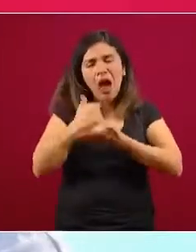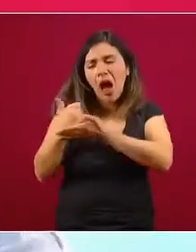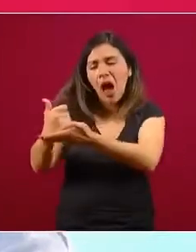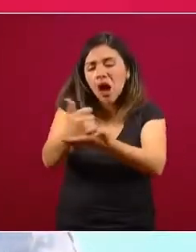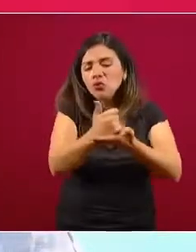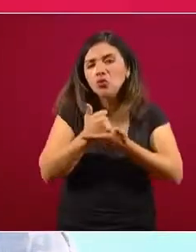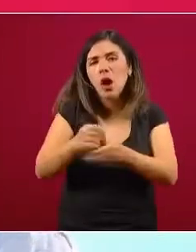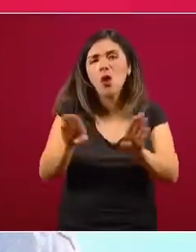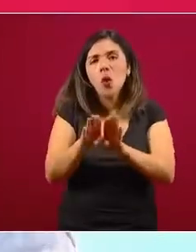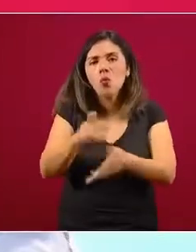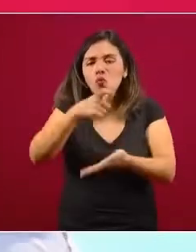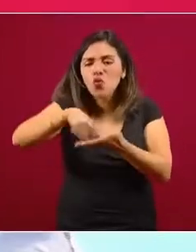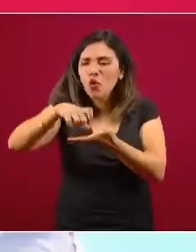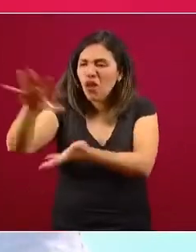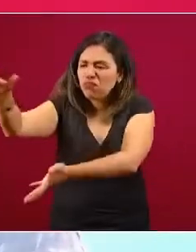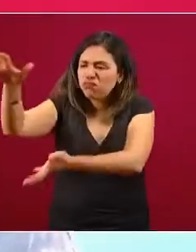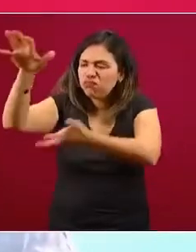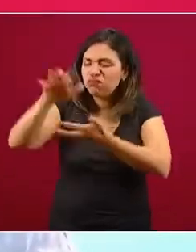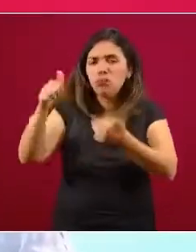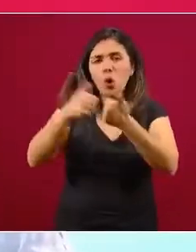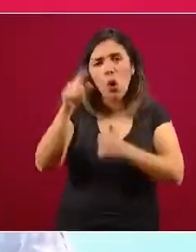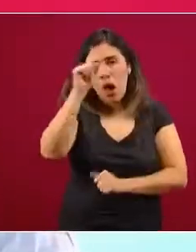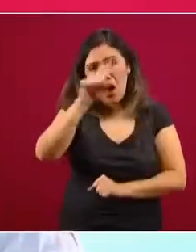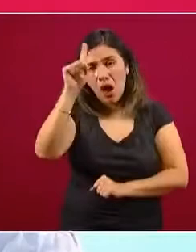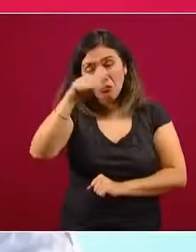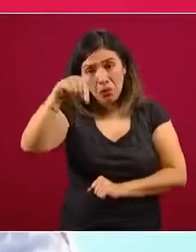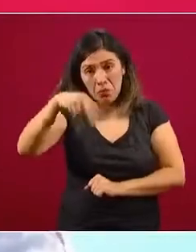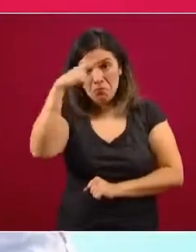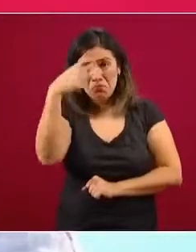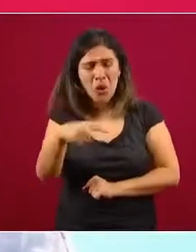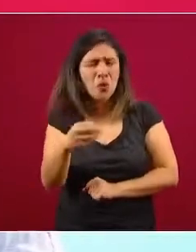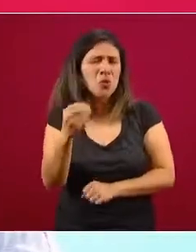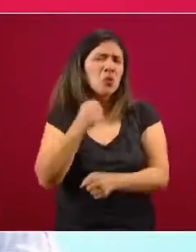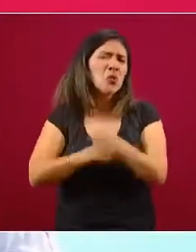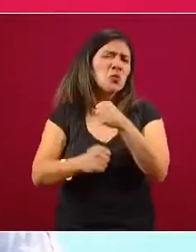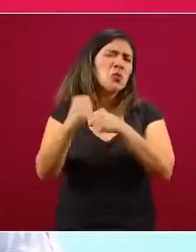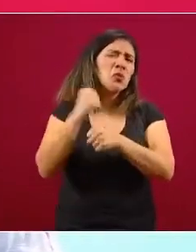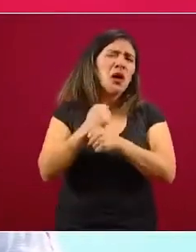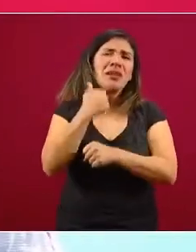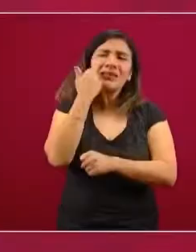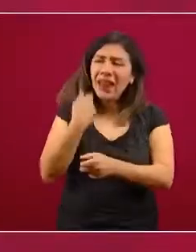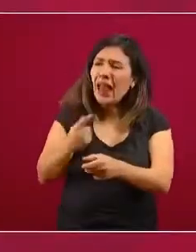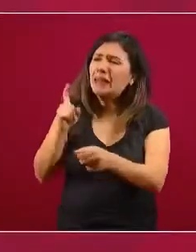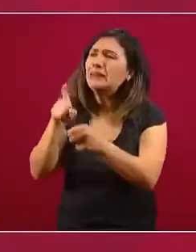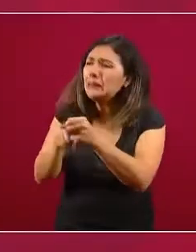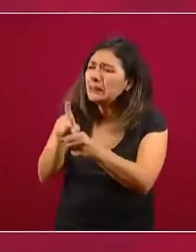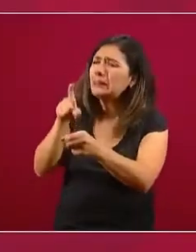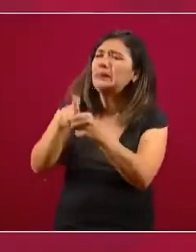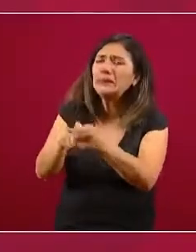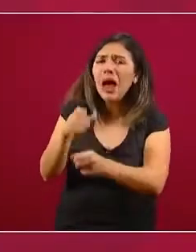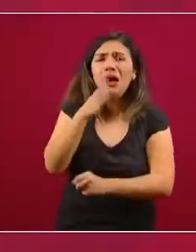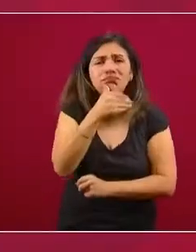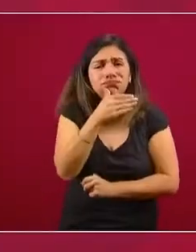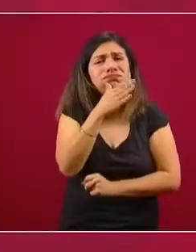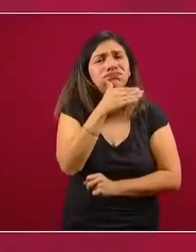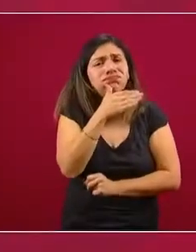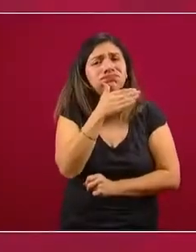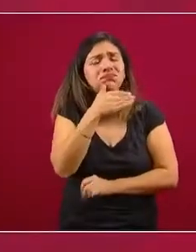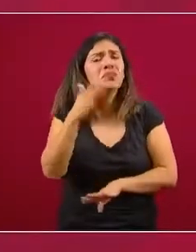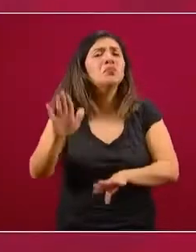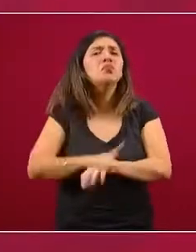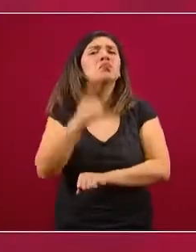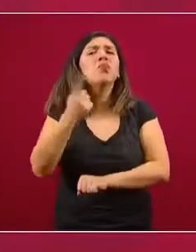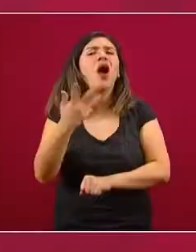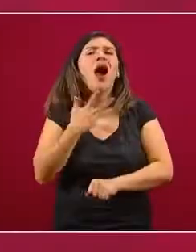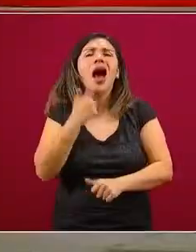de compra consolidada y asesoría técnica al que México por muchos años había intentado adherirse, pero no se había logrado adherir porque